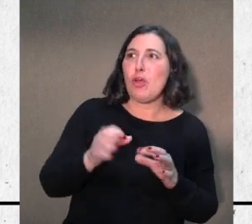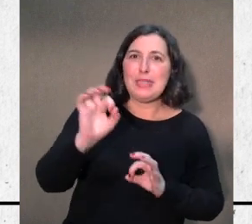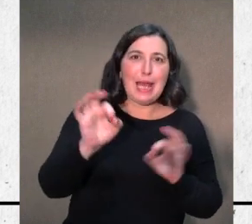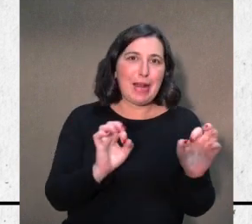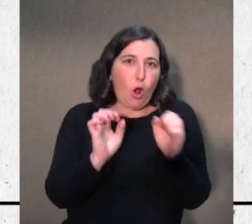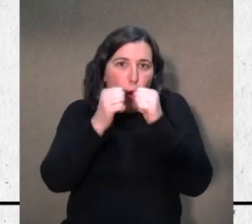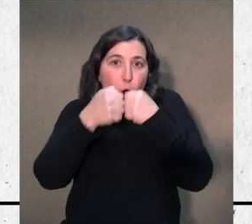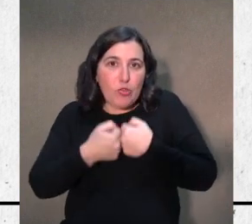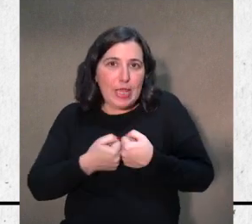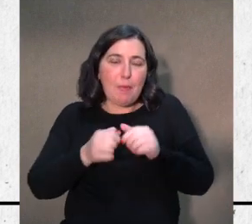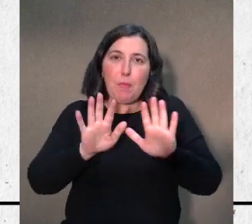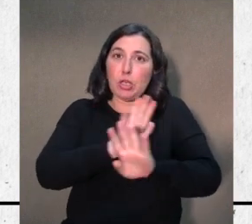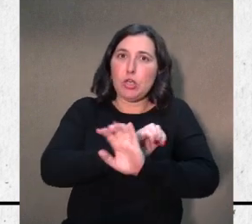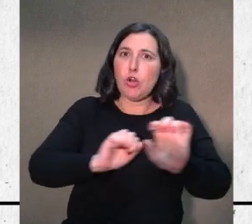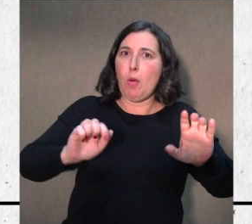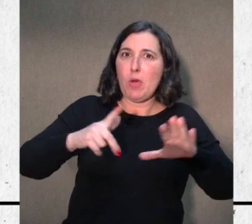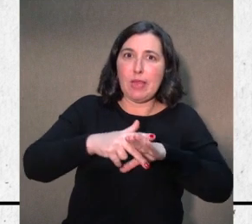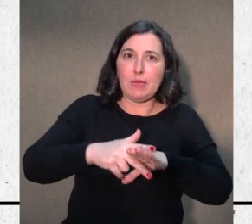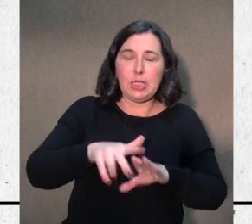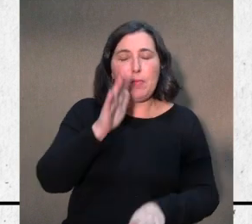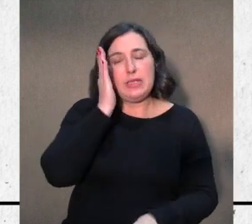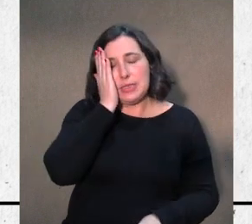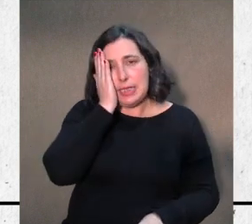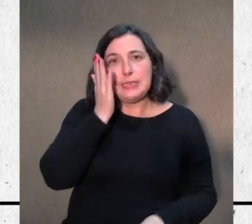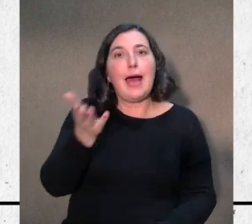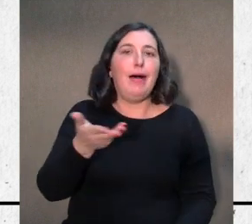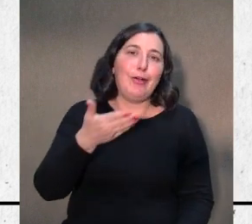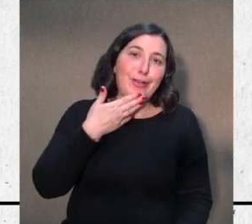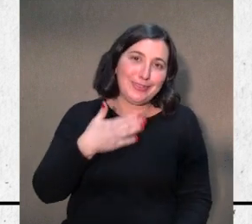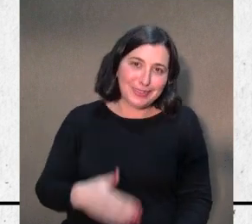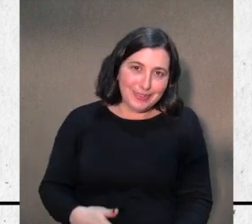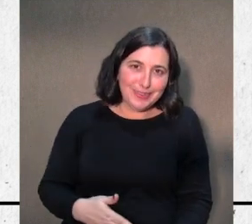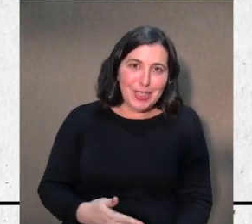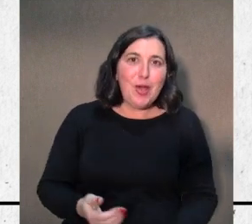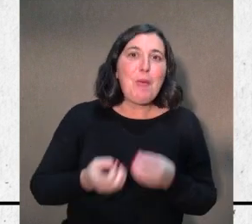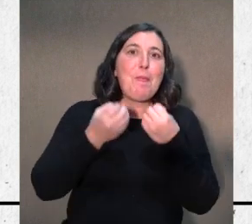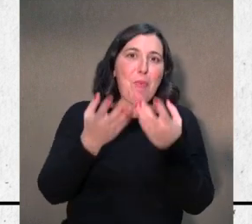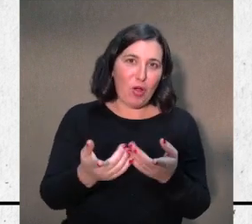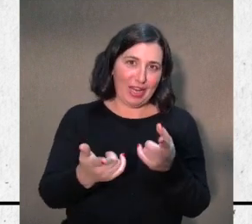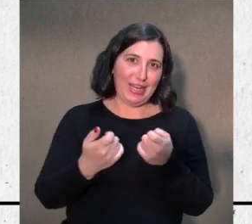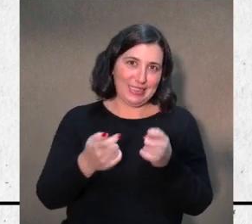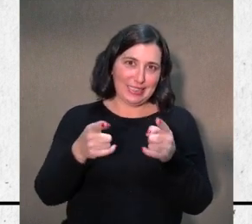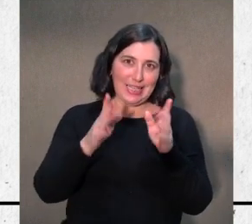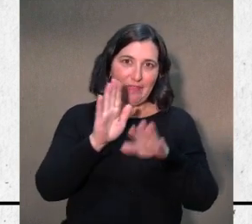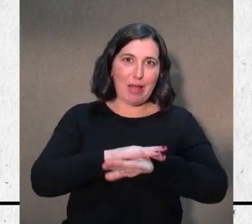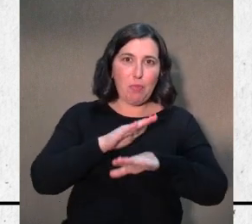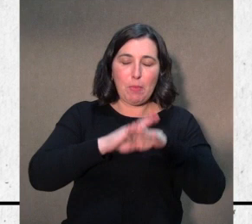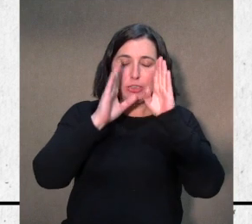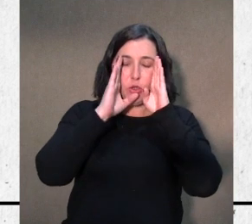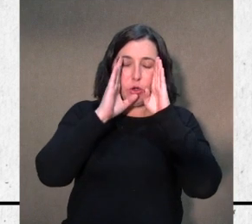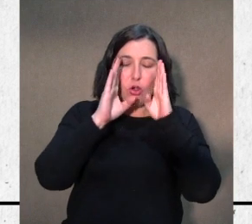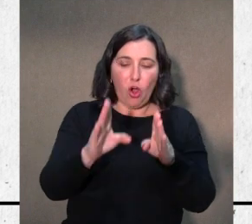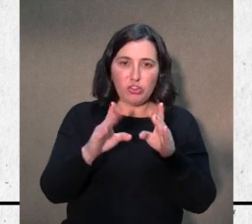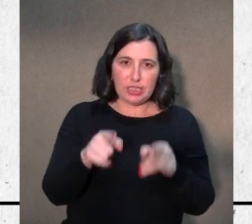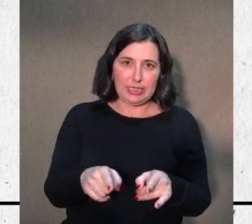momento de concentración. Y después de verlo todos los sábados, porque se transmitía en el 5, en directo, o sea, siempre estaba